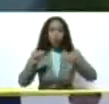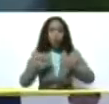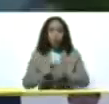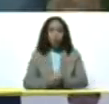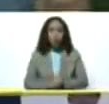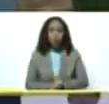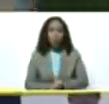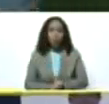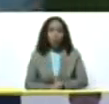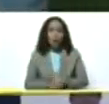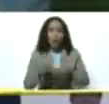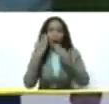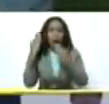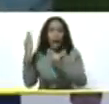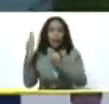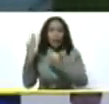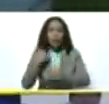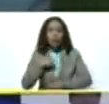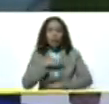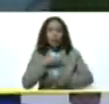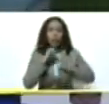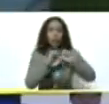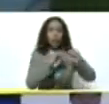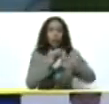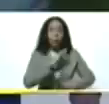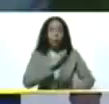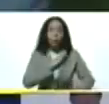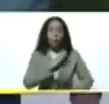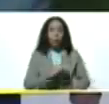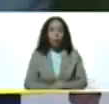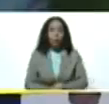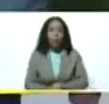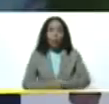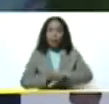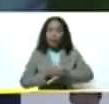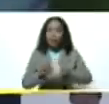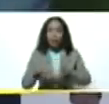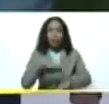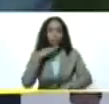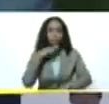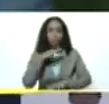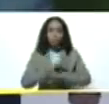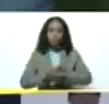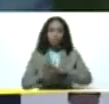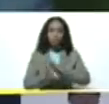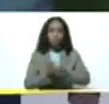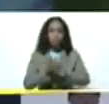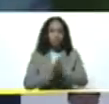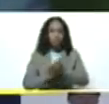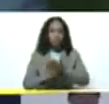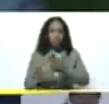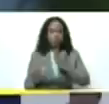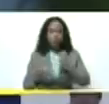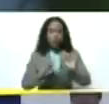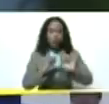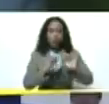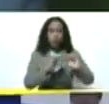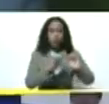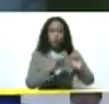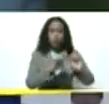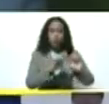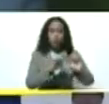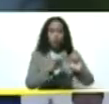Este es nuestro siglo. Ya es suficiente dos siglos